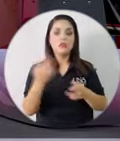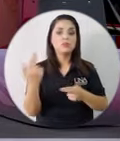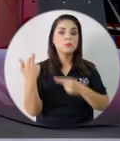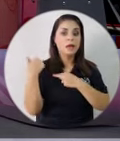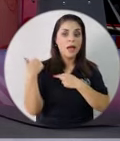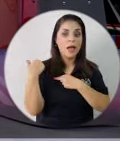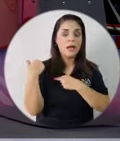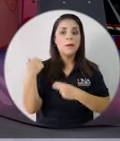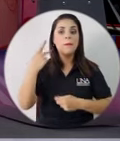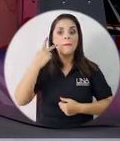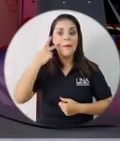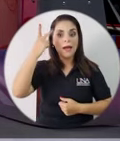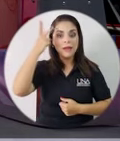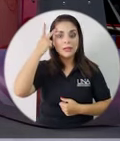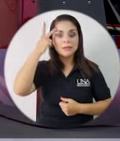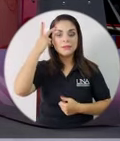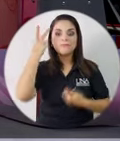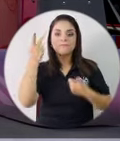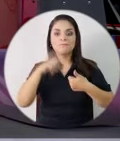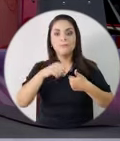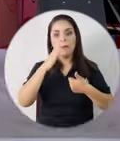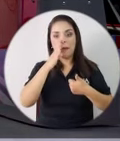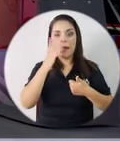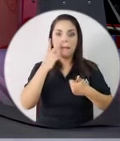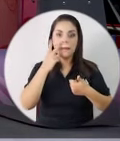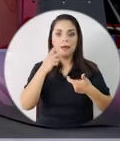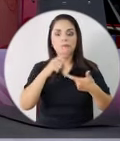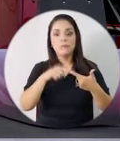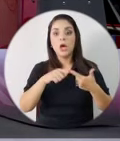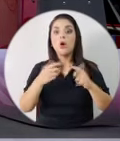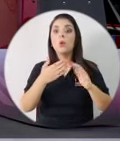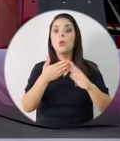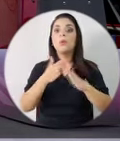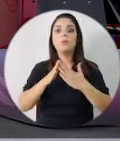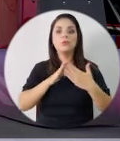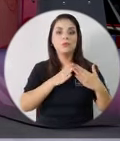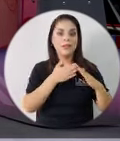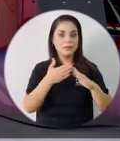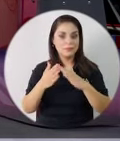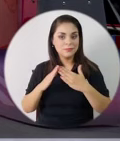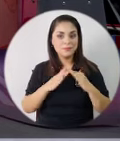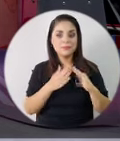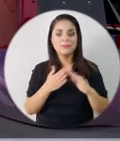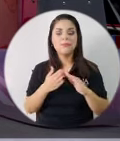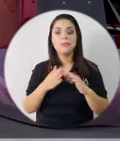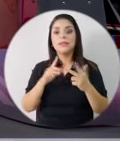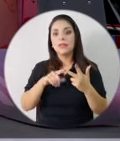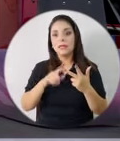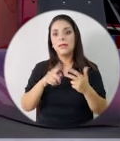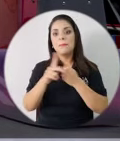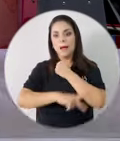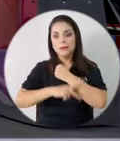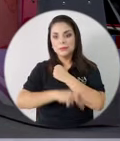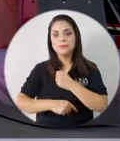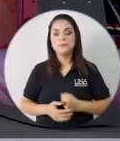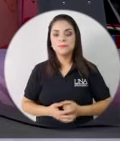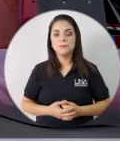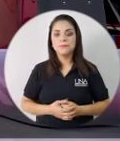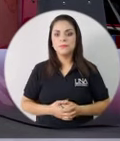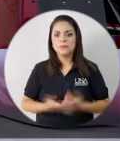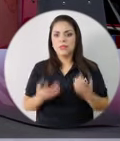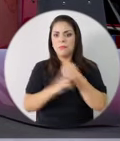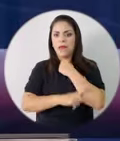de papás, mamás, comunidad y del Estado. Exacto, el